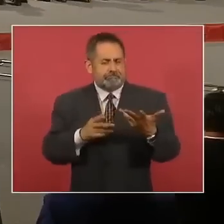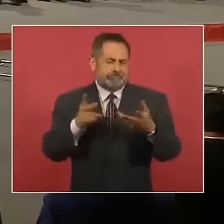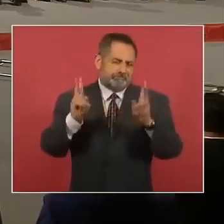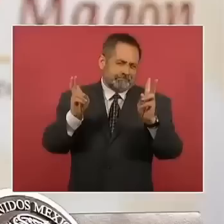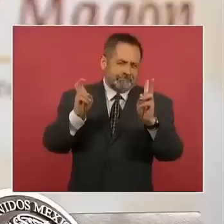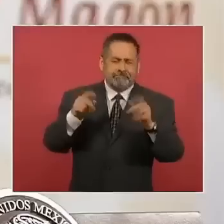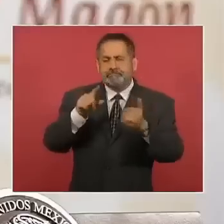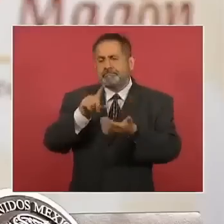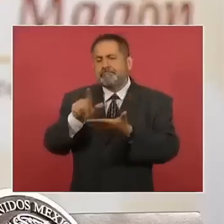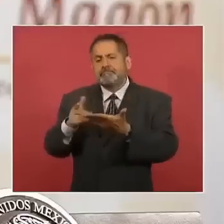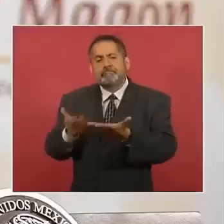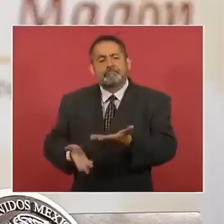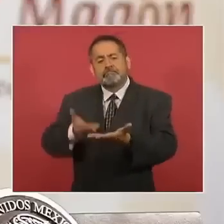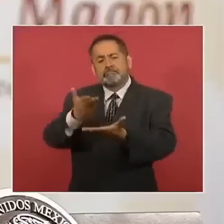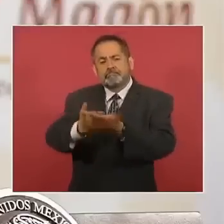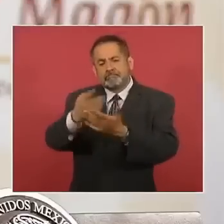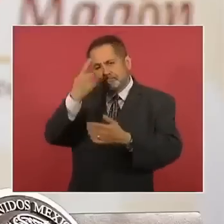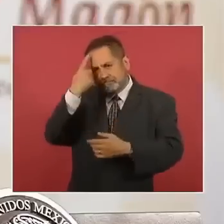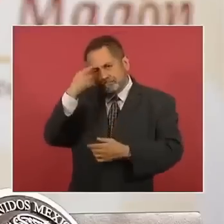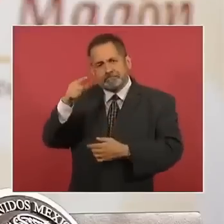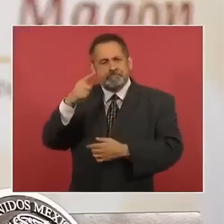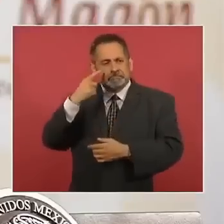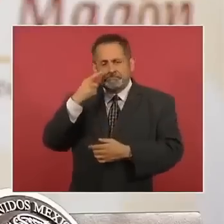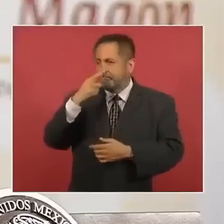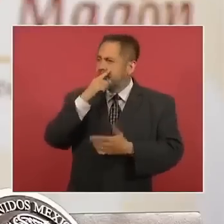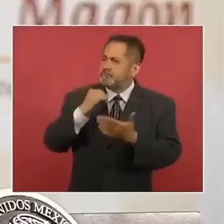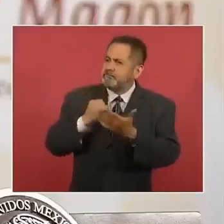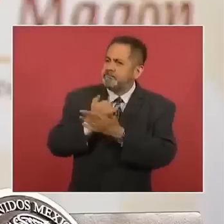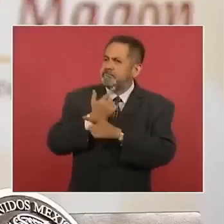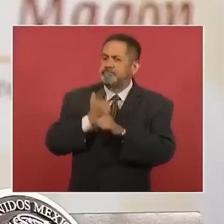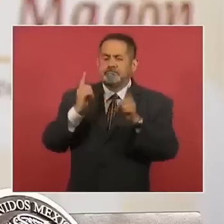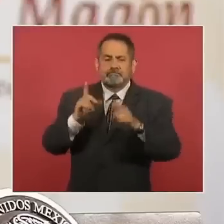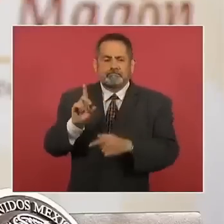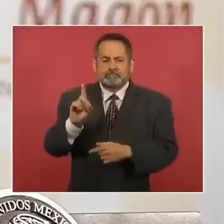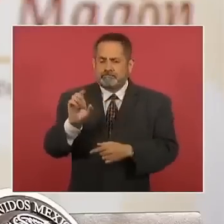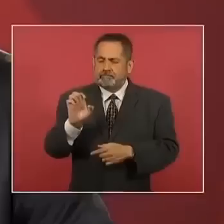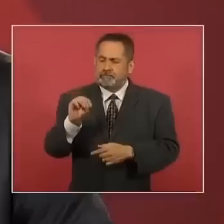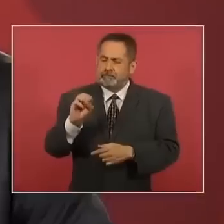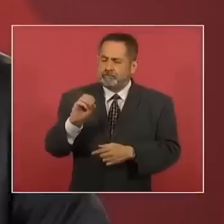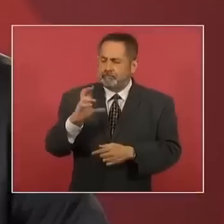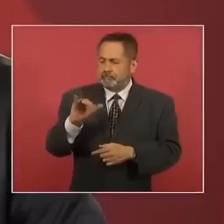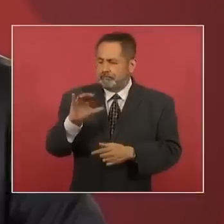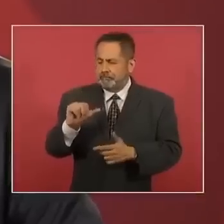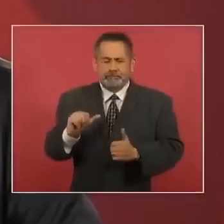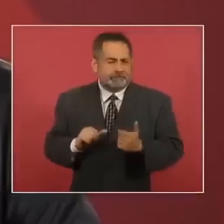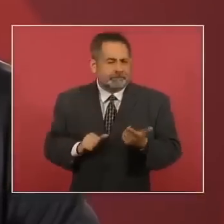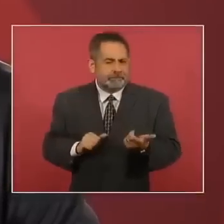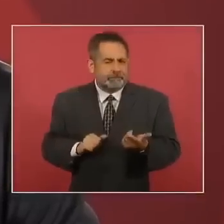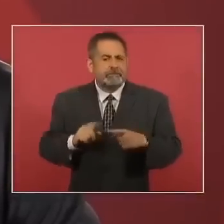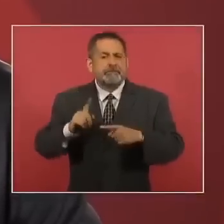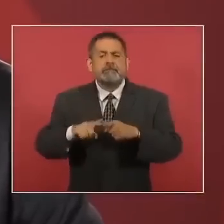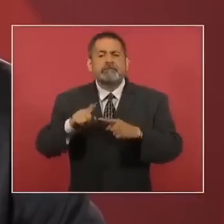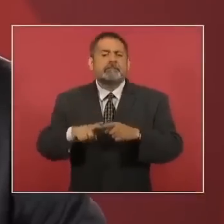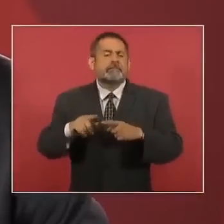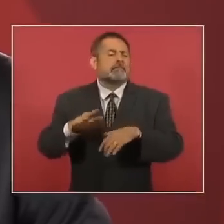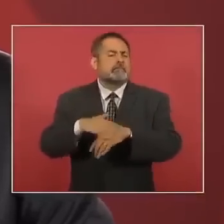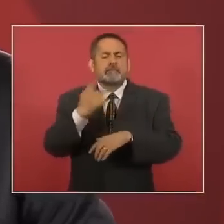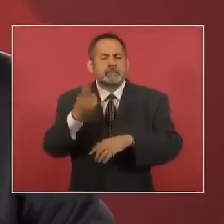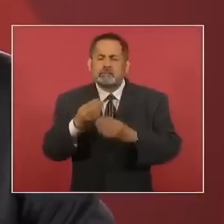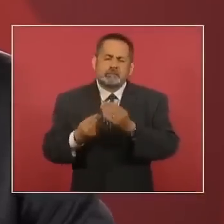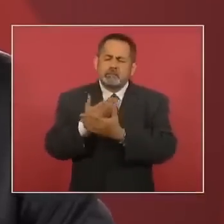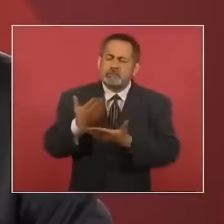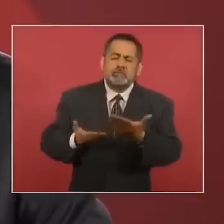a la cámara de diputados- responde al riesgo reclamo de los ciudadanos del pueblo de mexico